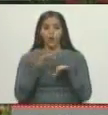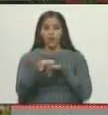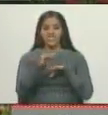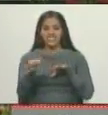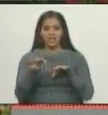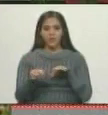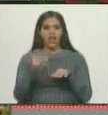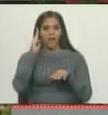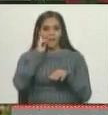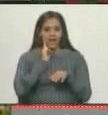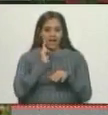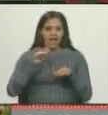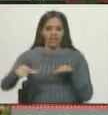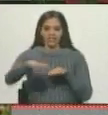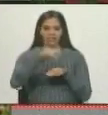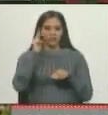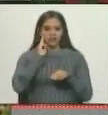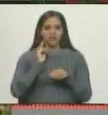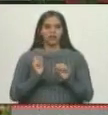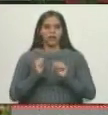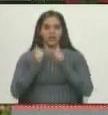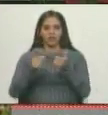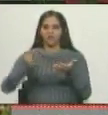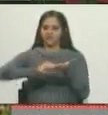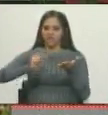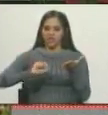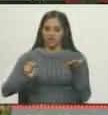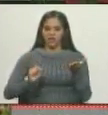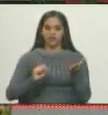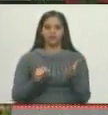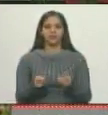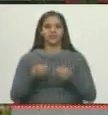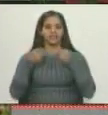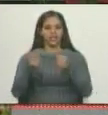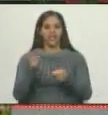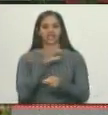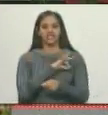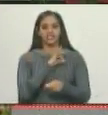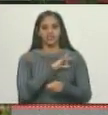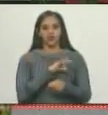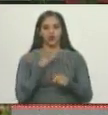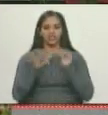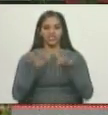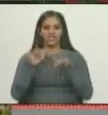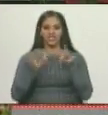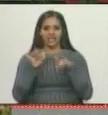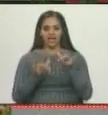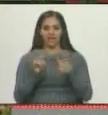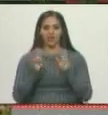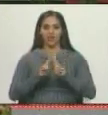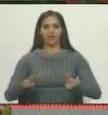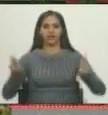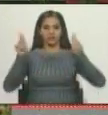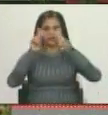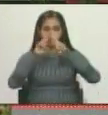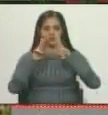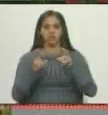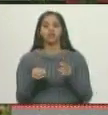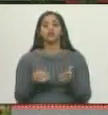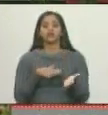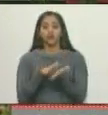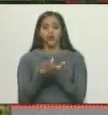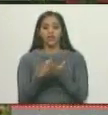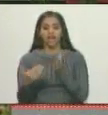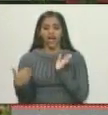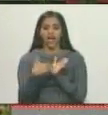Plaza Bolívar, una jornada, vamos a recoger firmas para entregárselas al señor Secretario General de las Naciones Unidas sobre las